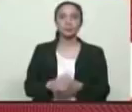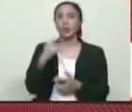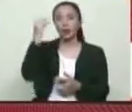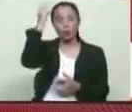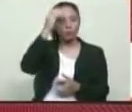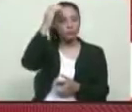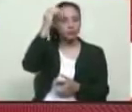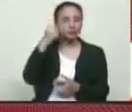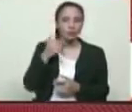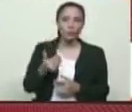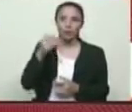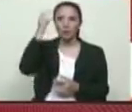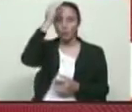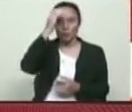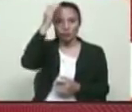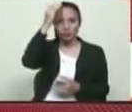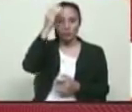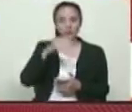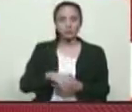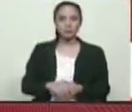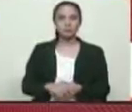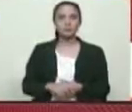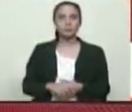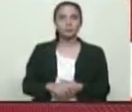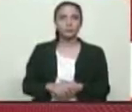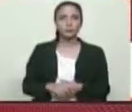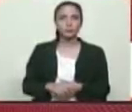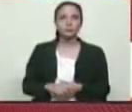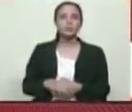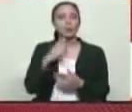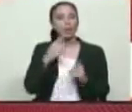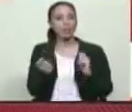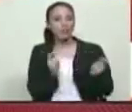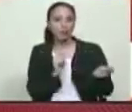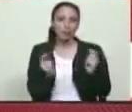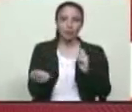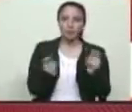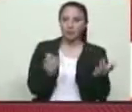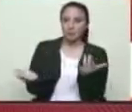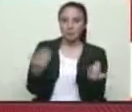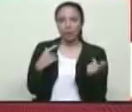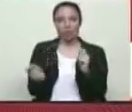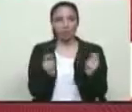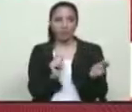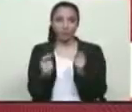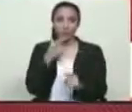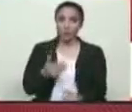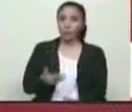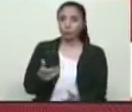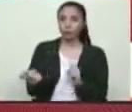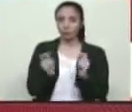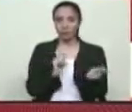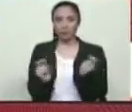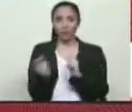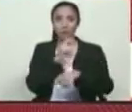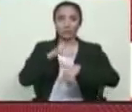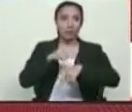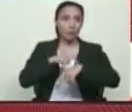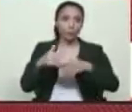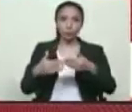Conciencia, mucha conciencia de esto. Por eso yo llamo un debate. Y llamo un debate en términos de tiempo